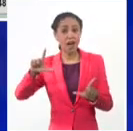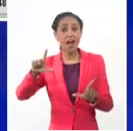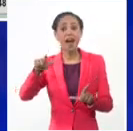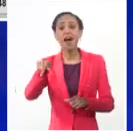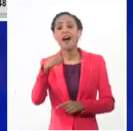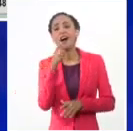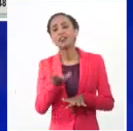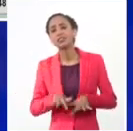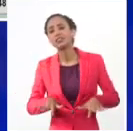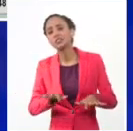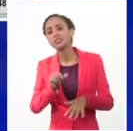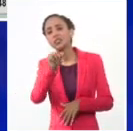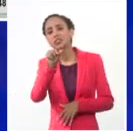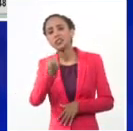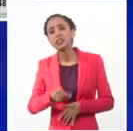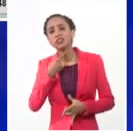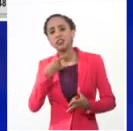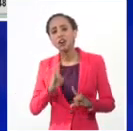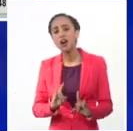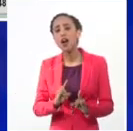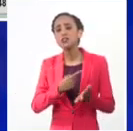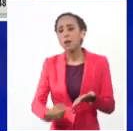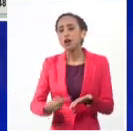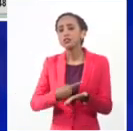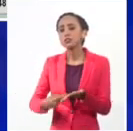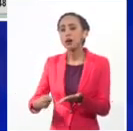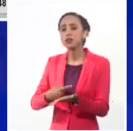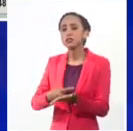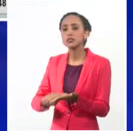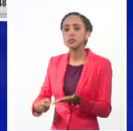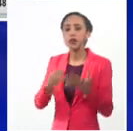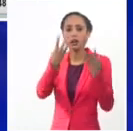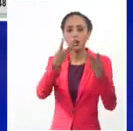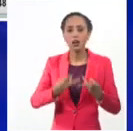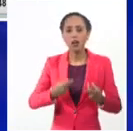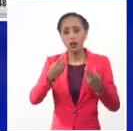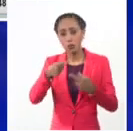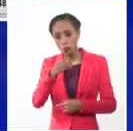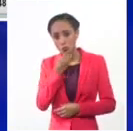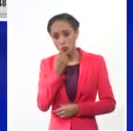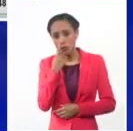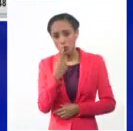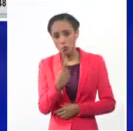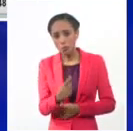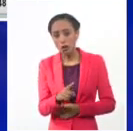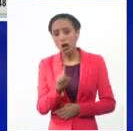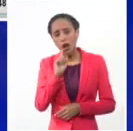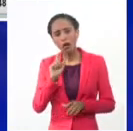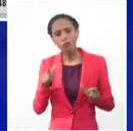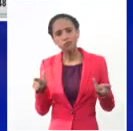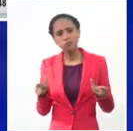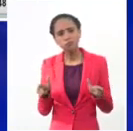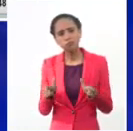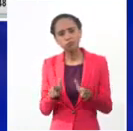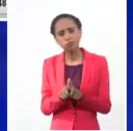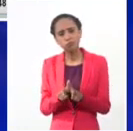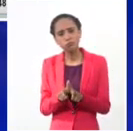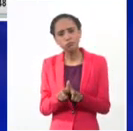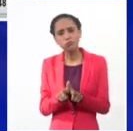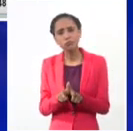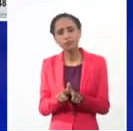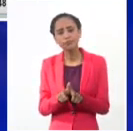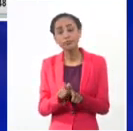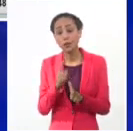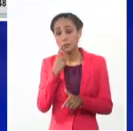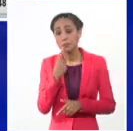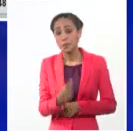de los fallecidos por semana. Se puede ver cómo han ido disminuyendo semana por semana, desde